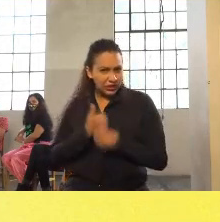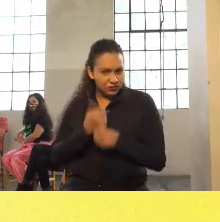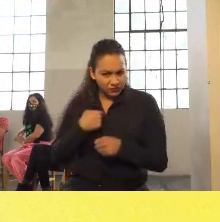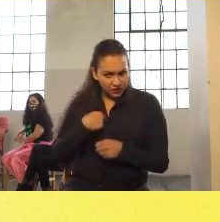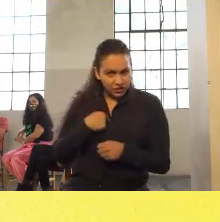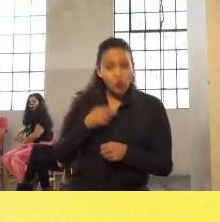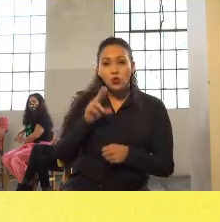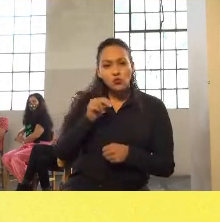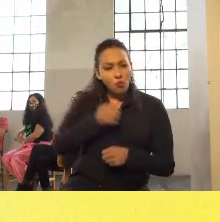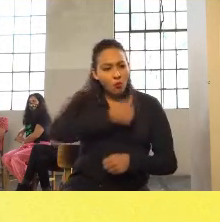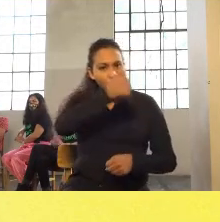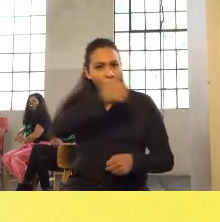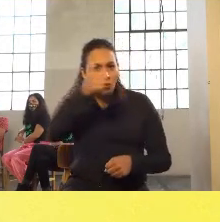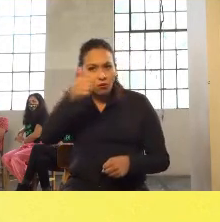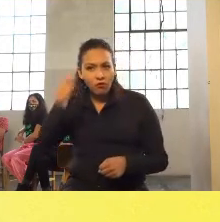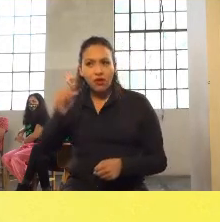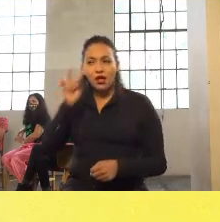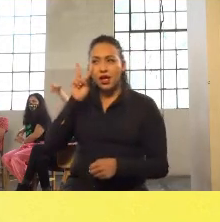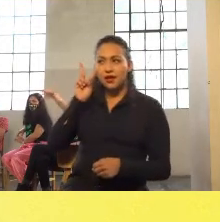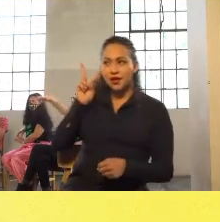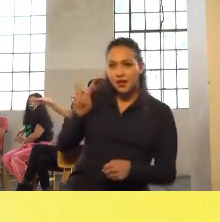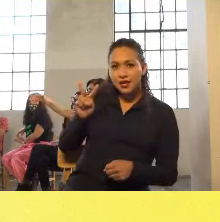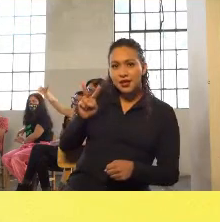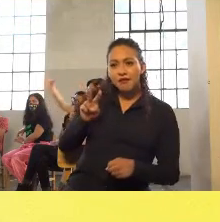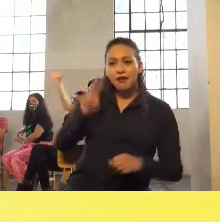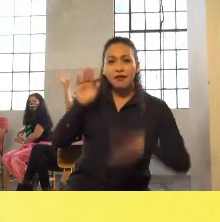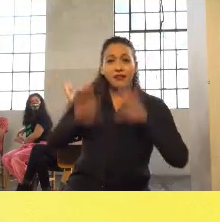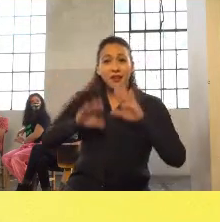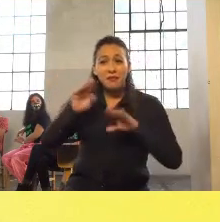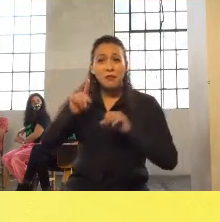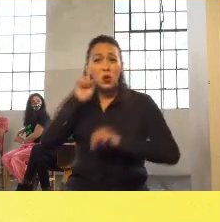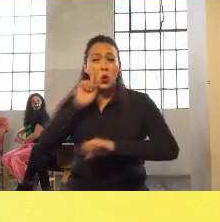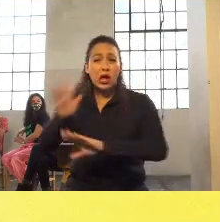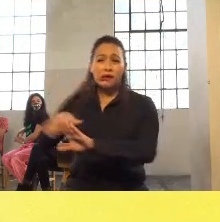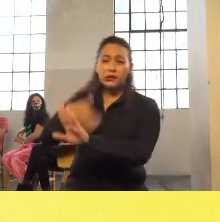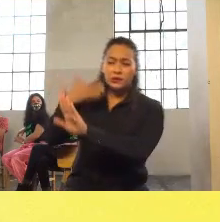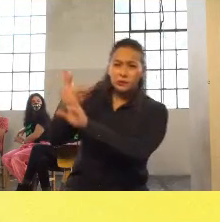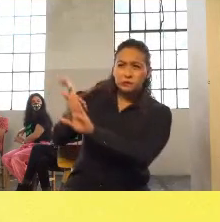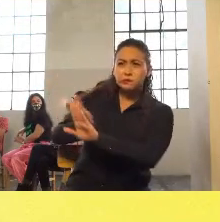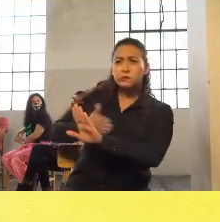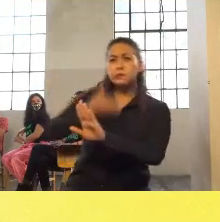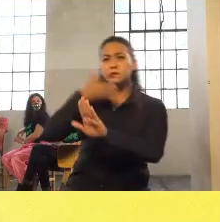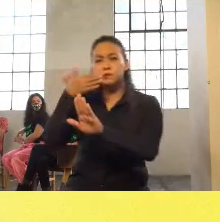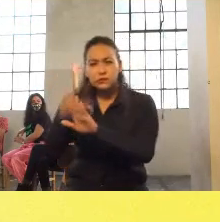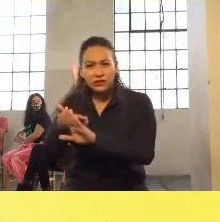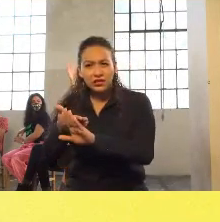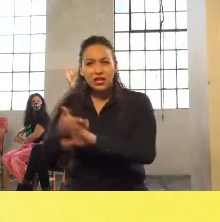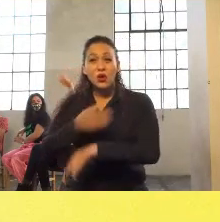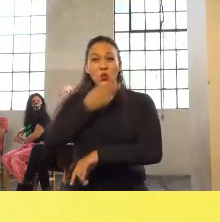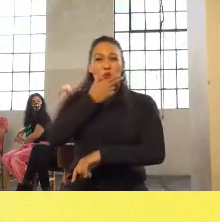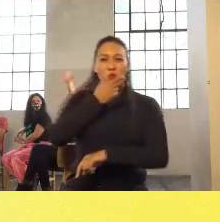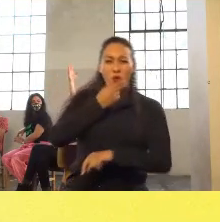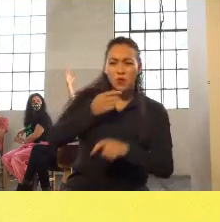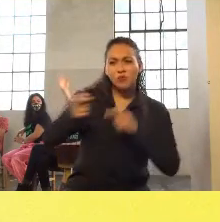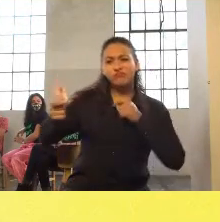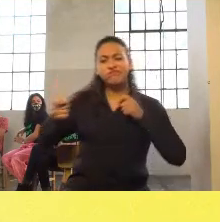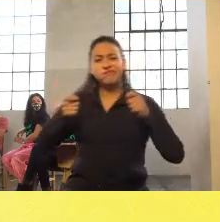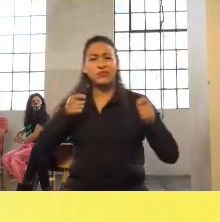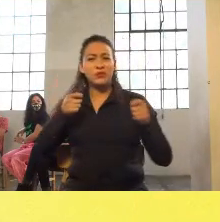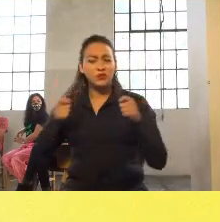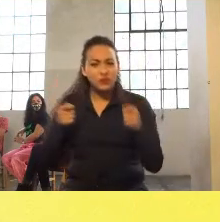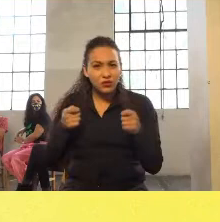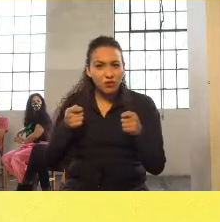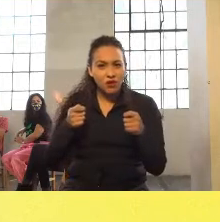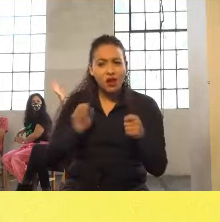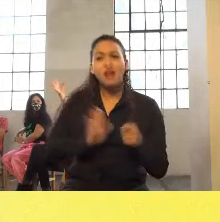siento que también, yo veo a la estructura patriarcal como un gran edificio, un